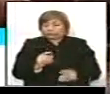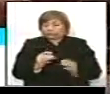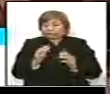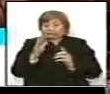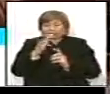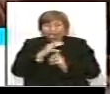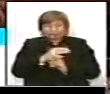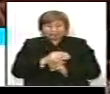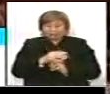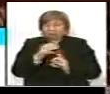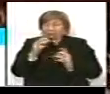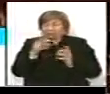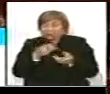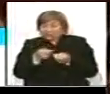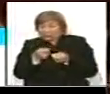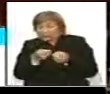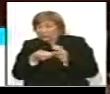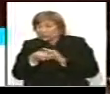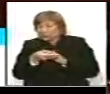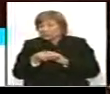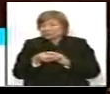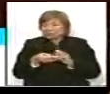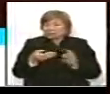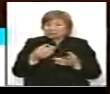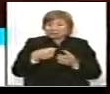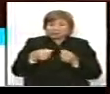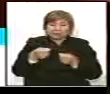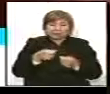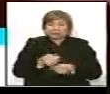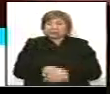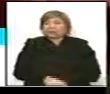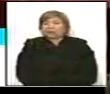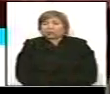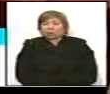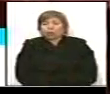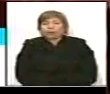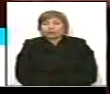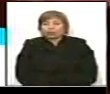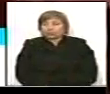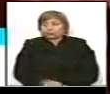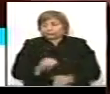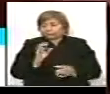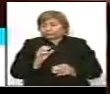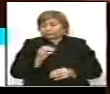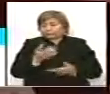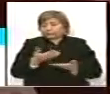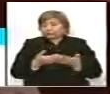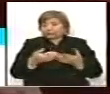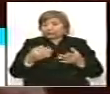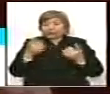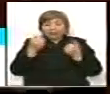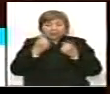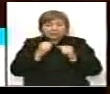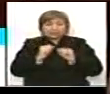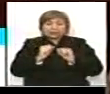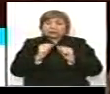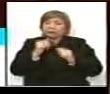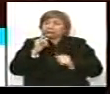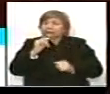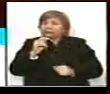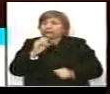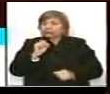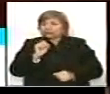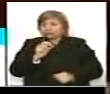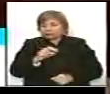presión, manipulación, coerción, ¿no? Y intencionalidad.